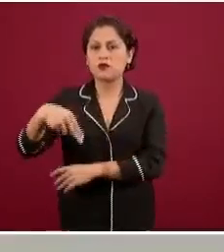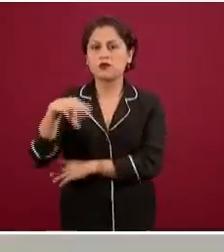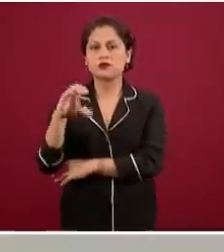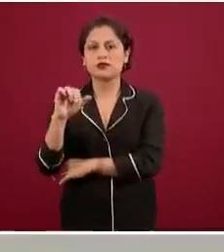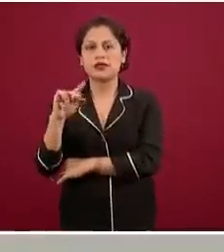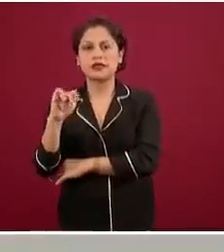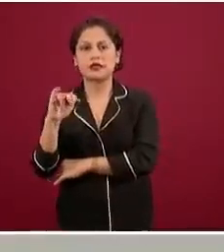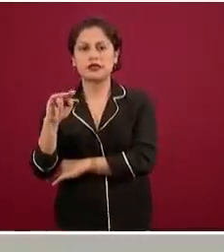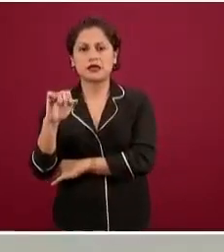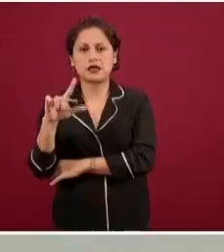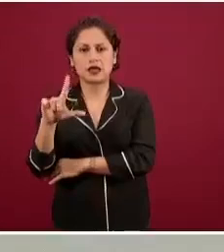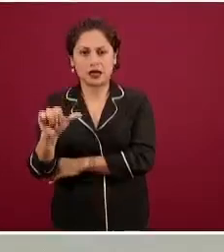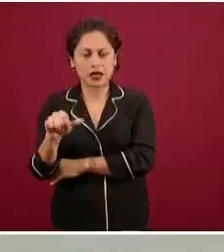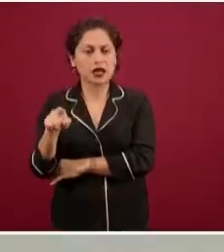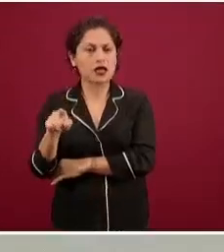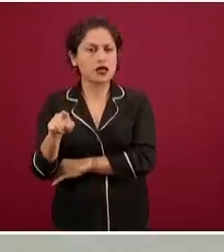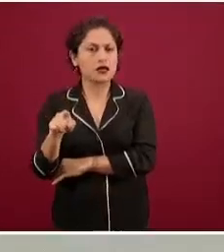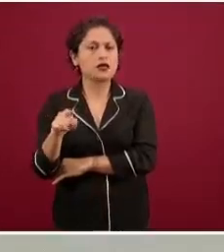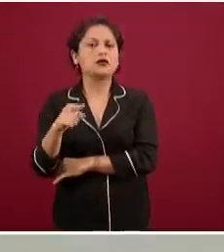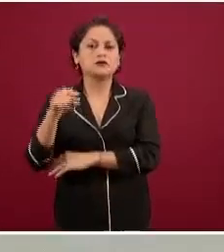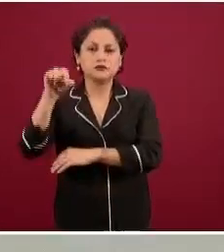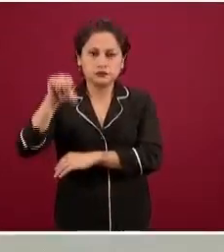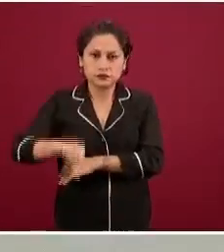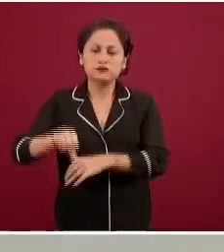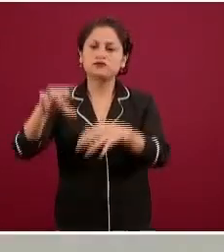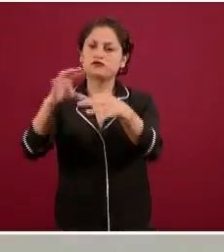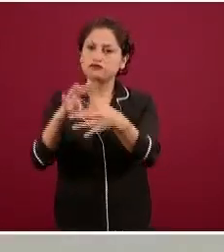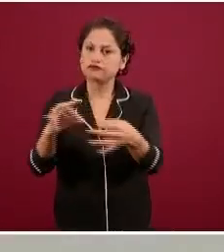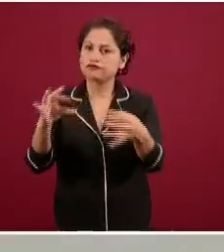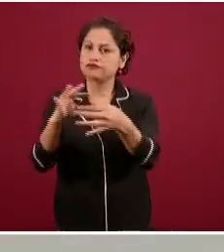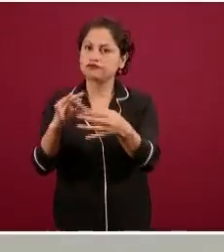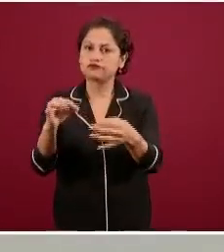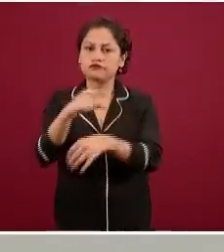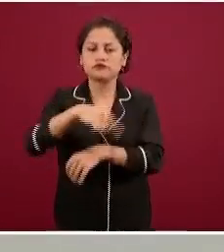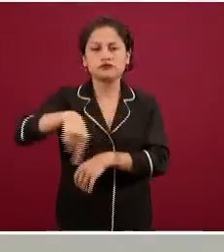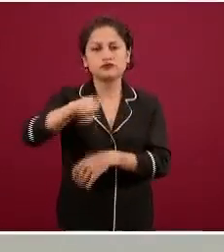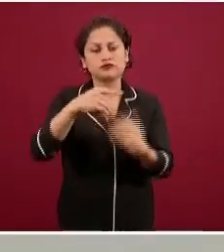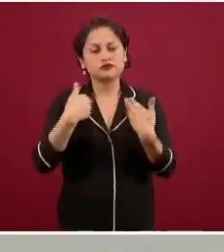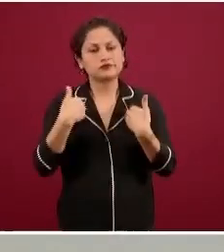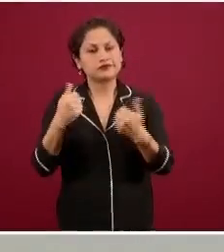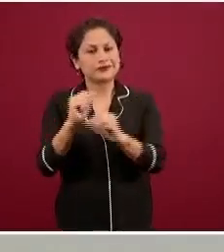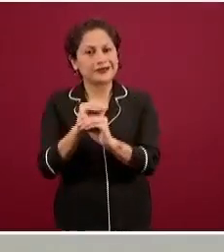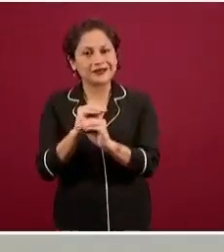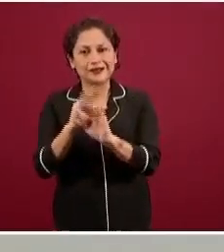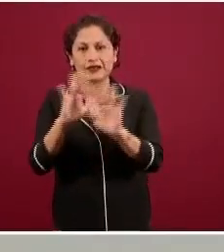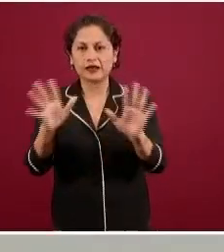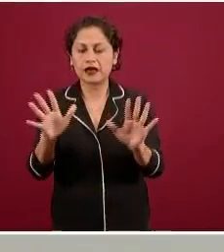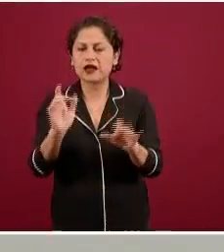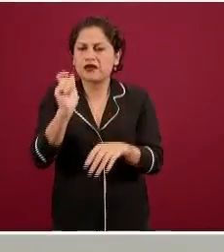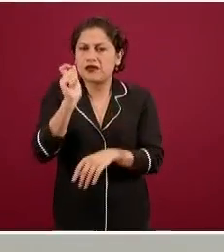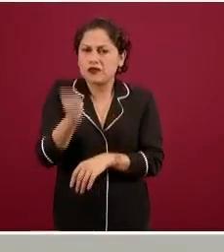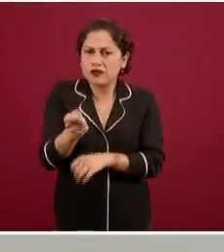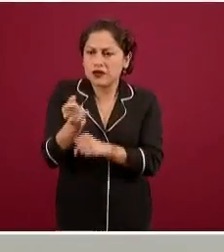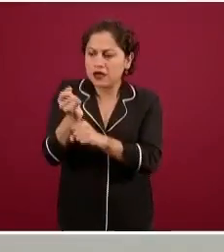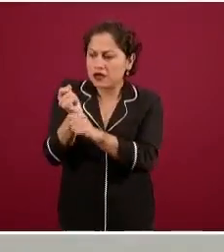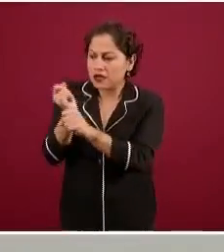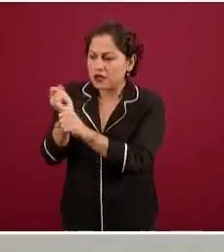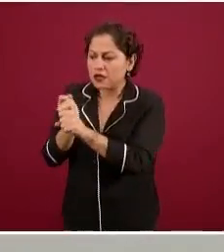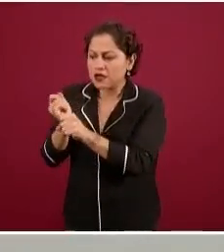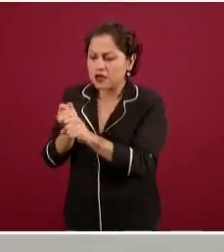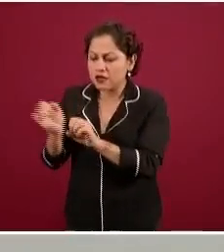esto? Nos interesa mucho que se entienda con claridad qué significa la estimación de casos de un modelo